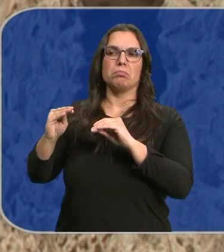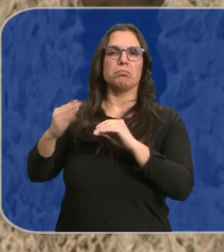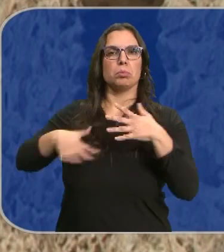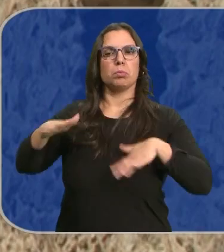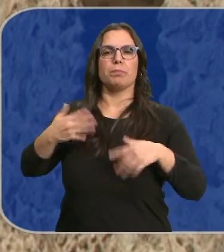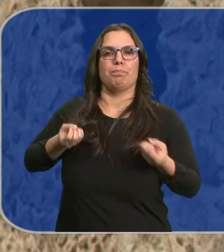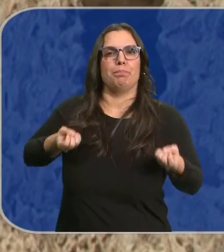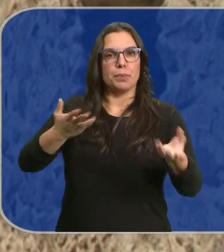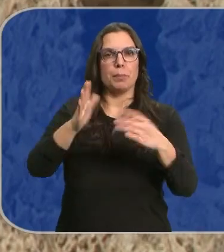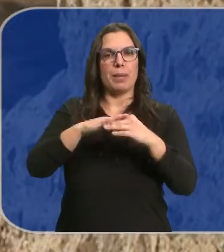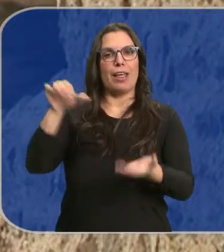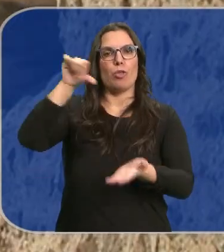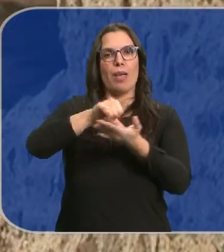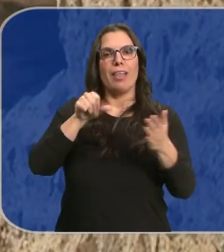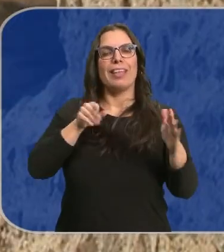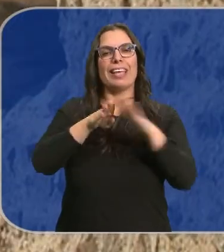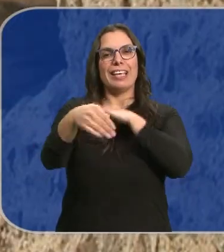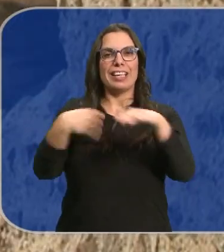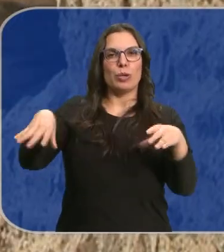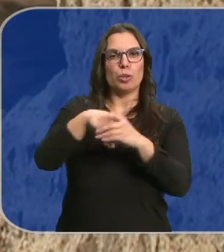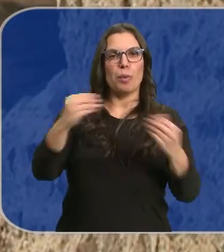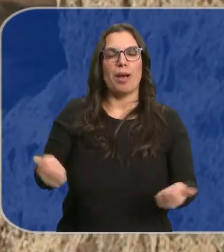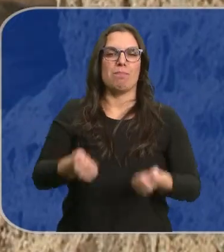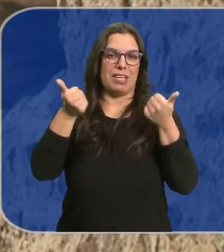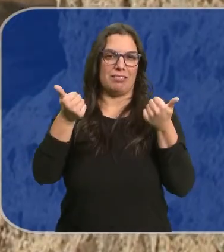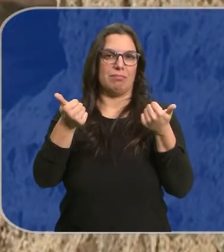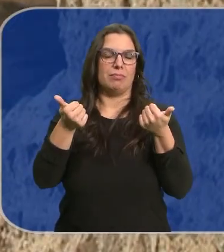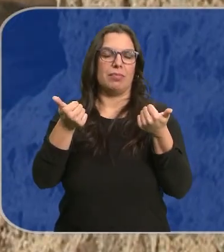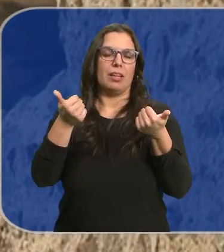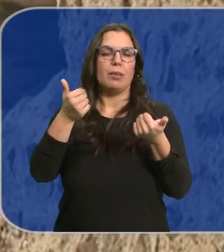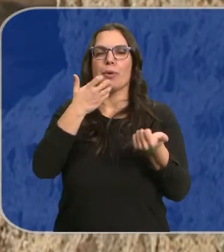ciudades más justas e inclusivas, con Ávila como ejemplo.